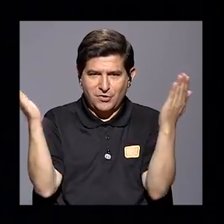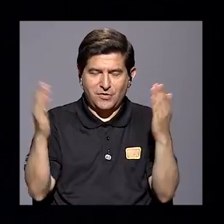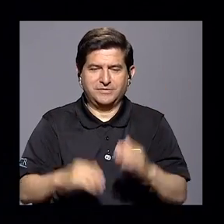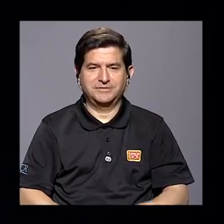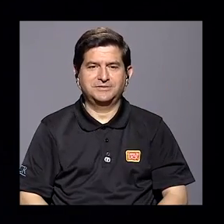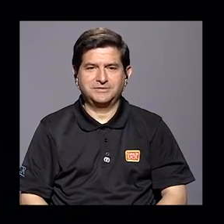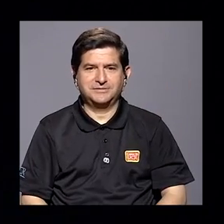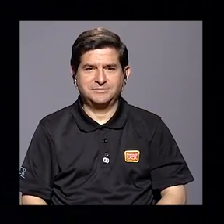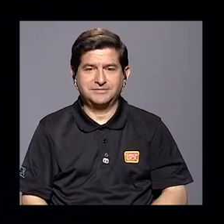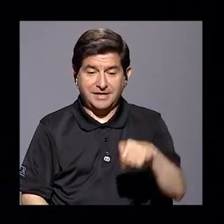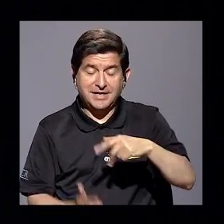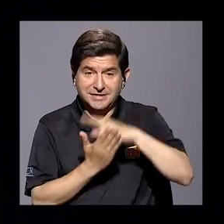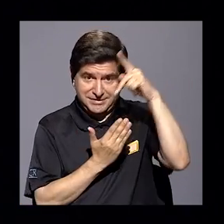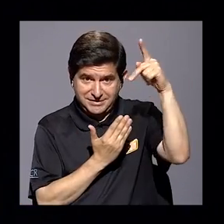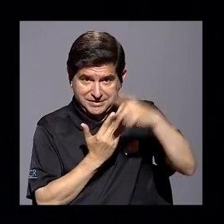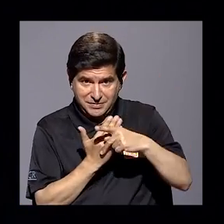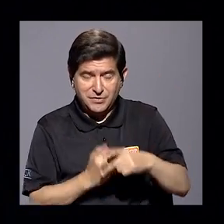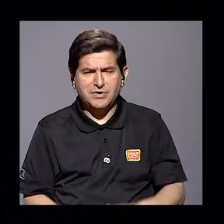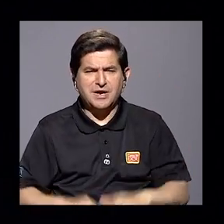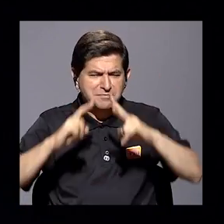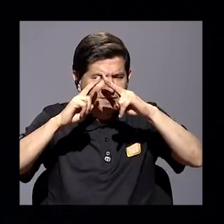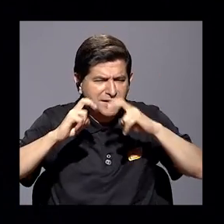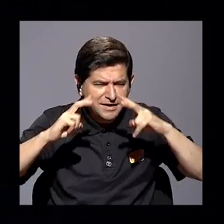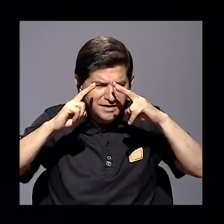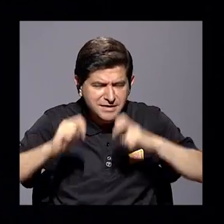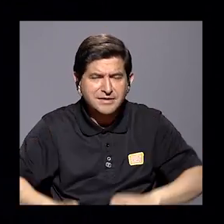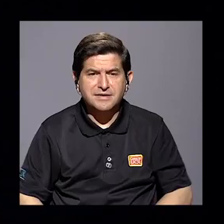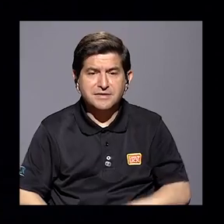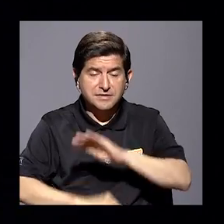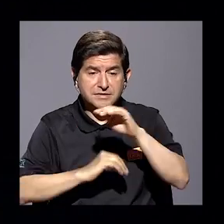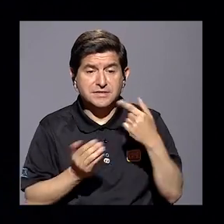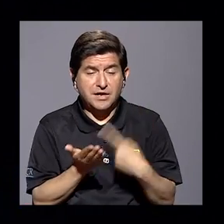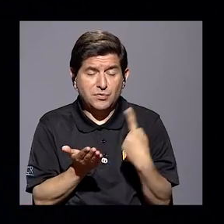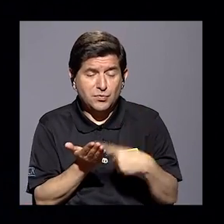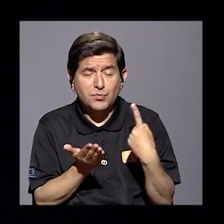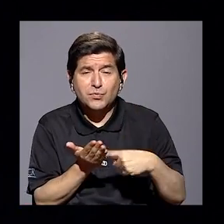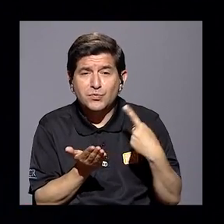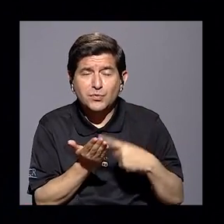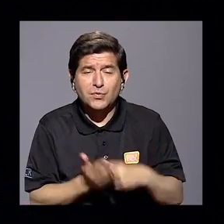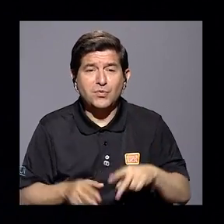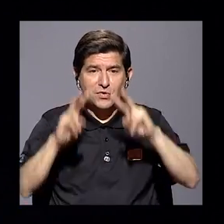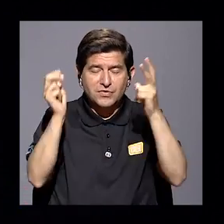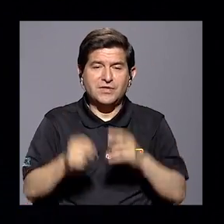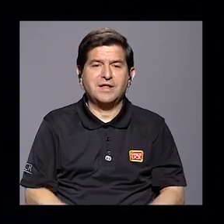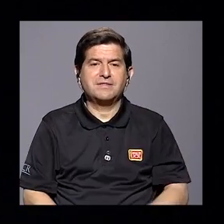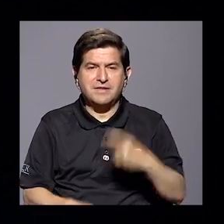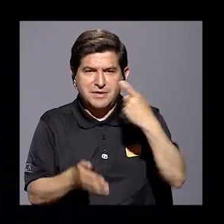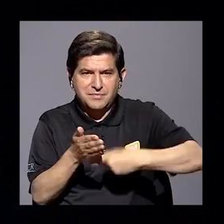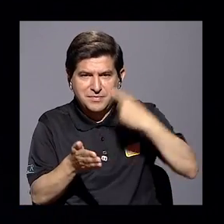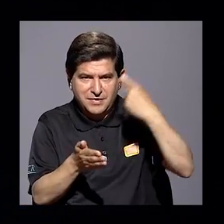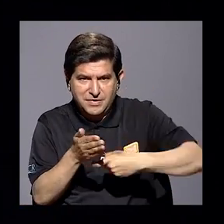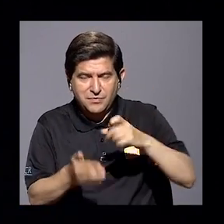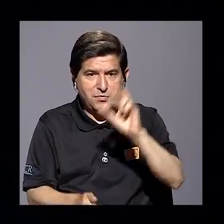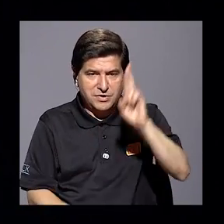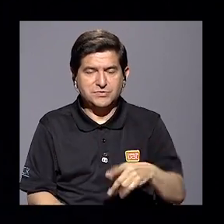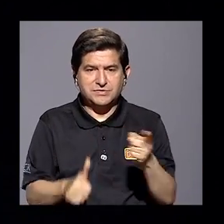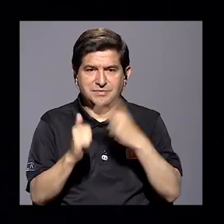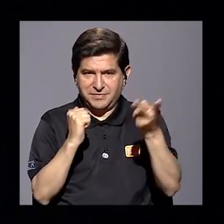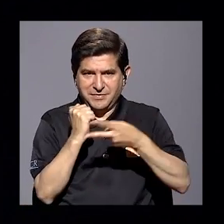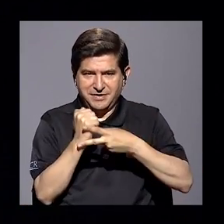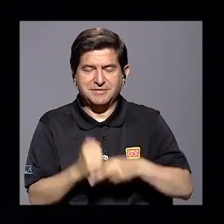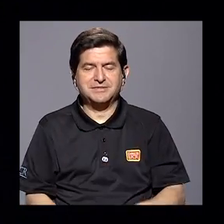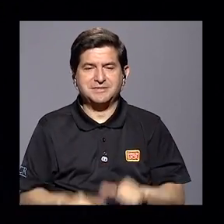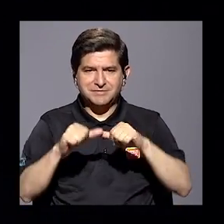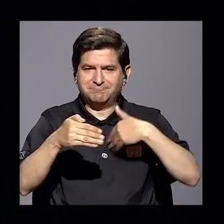noche abierta este programa que va a examinar con ustedes todo el gran debate sobre el tema fiscal en costa rica en esta